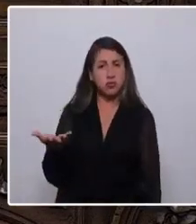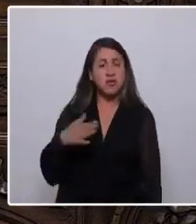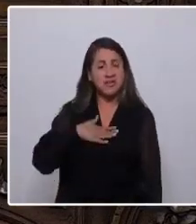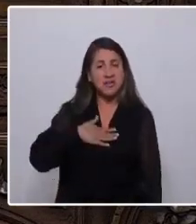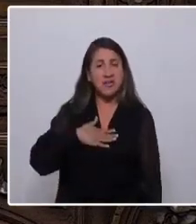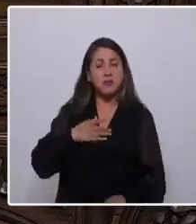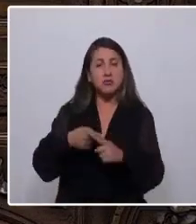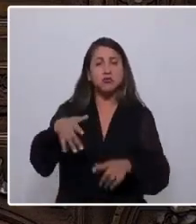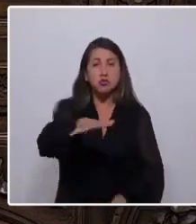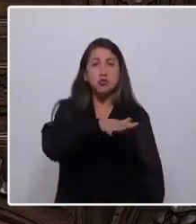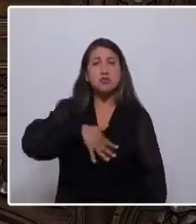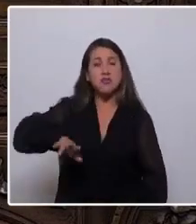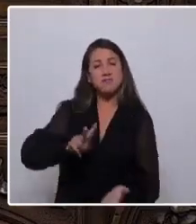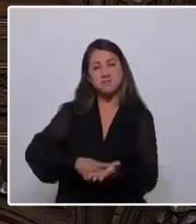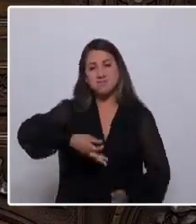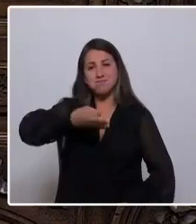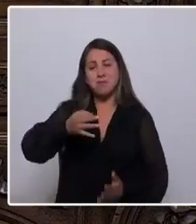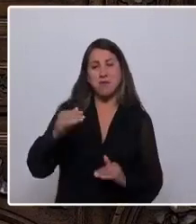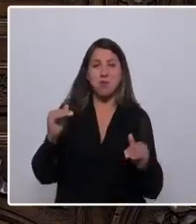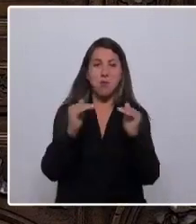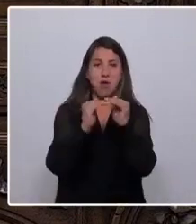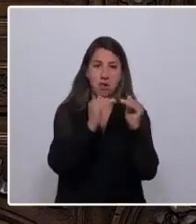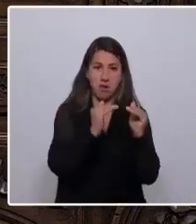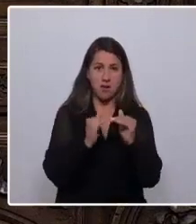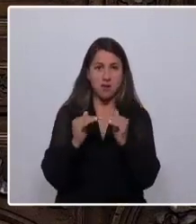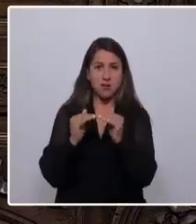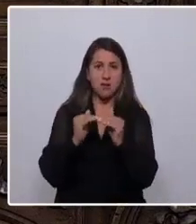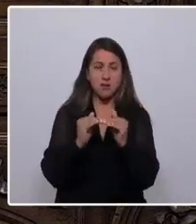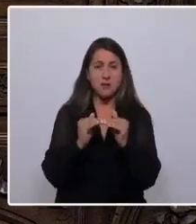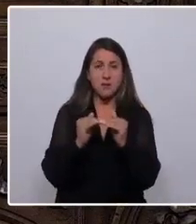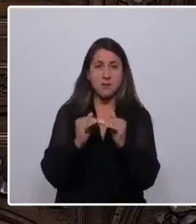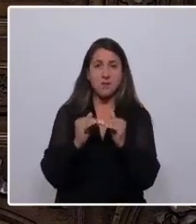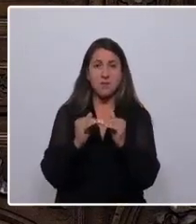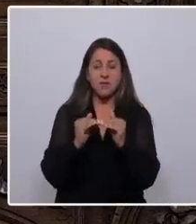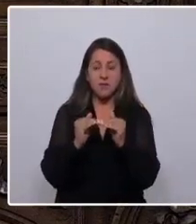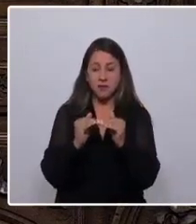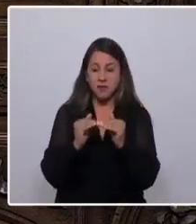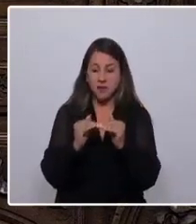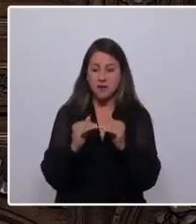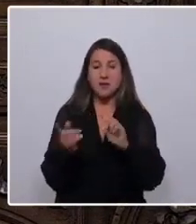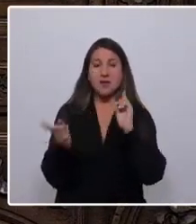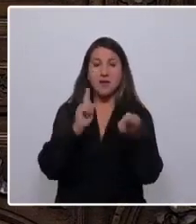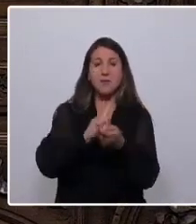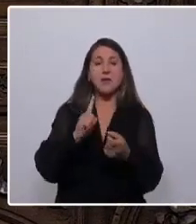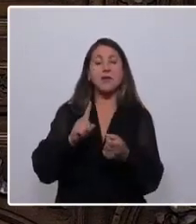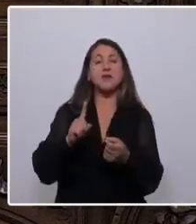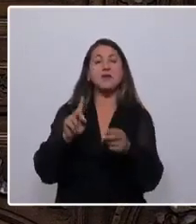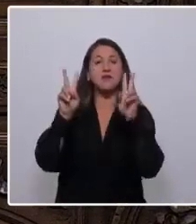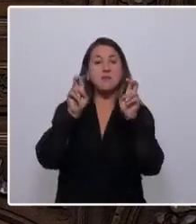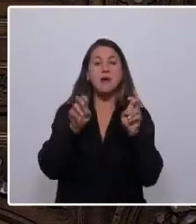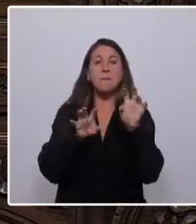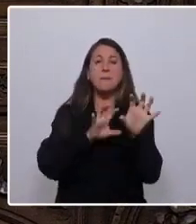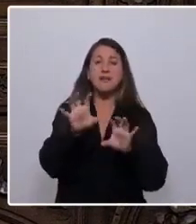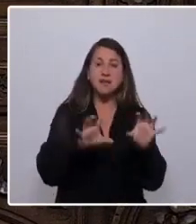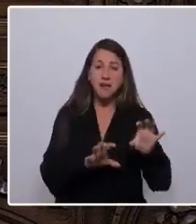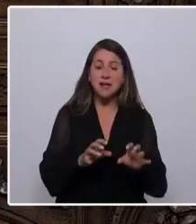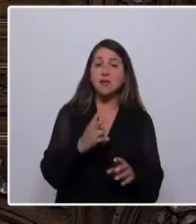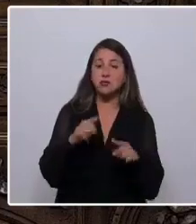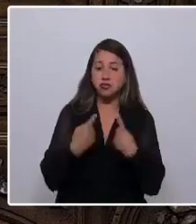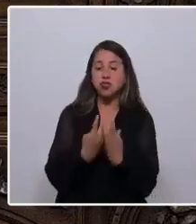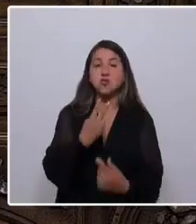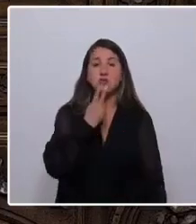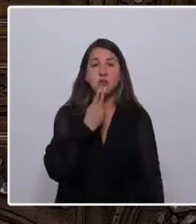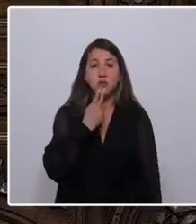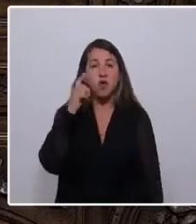una sociedad de verdaderos iguales, por una igualdad sustantiva que cambie las condiciones materiales en las que vivimos, porque